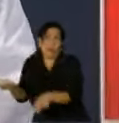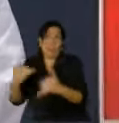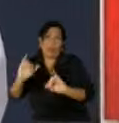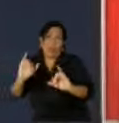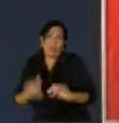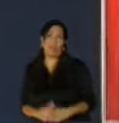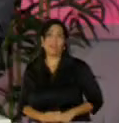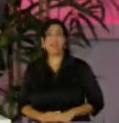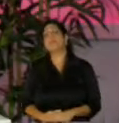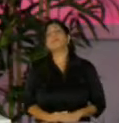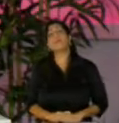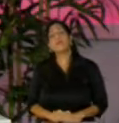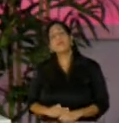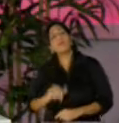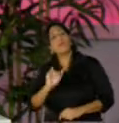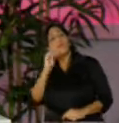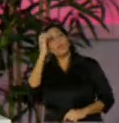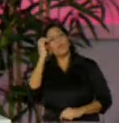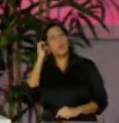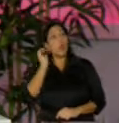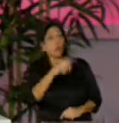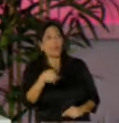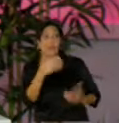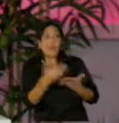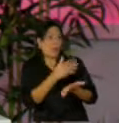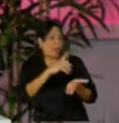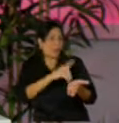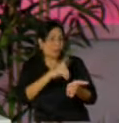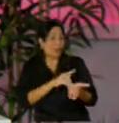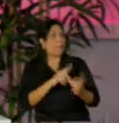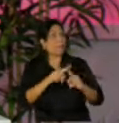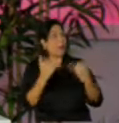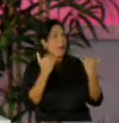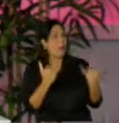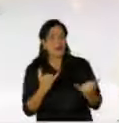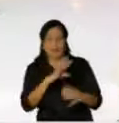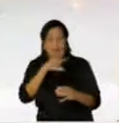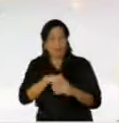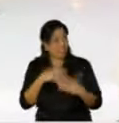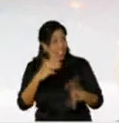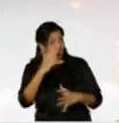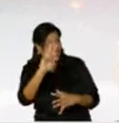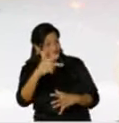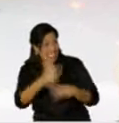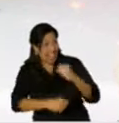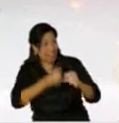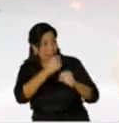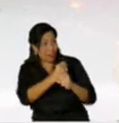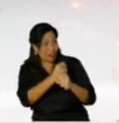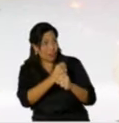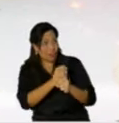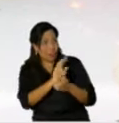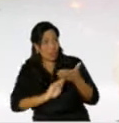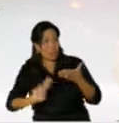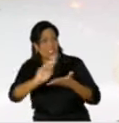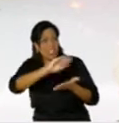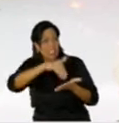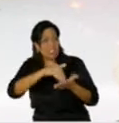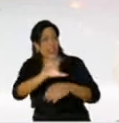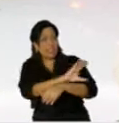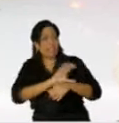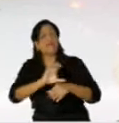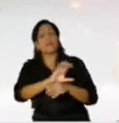como nueva generación de médicos que estarán ya entrando de lleno, ya están en su tercer año, ¿no?, cada uno de ustedes en la Universidad Central